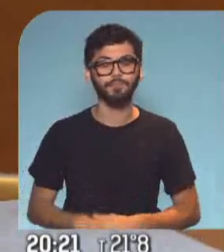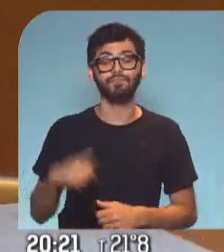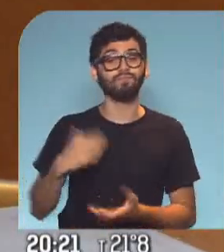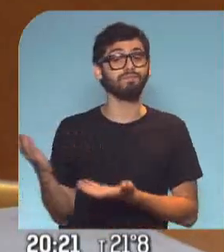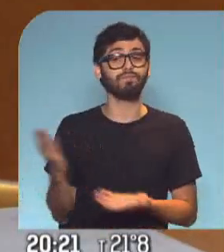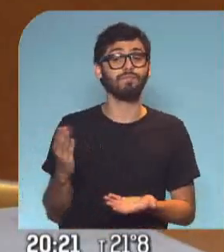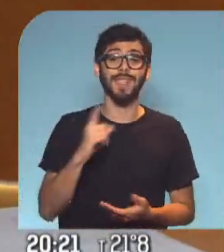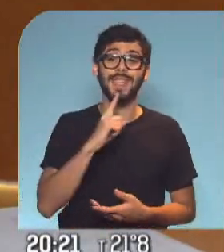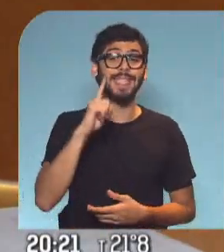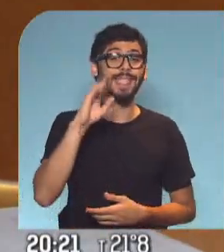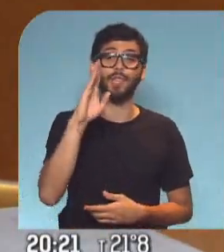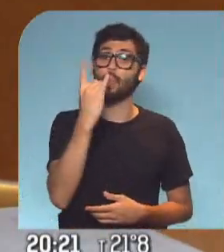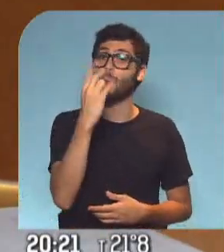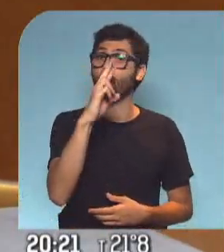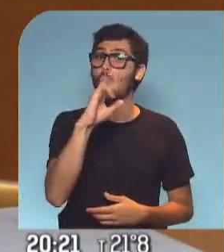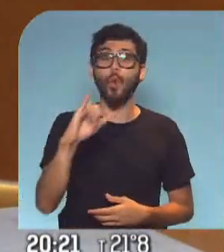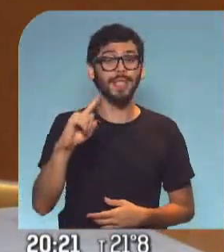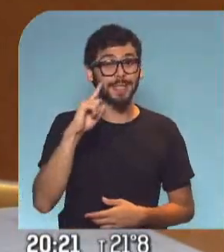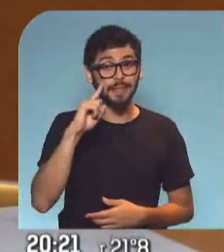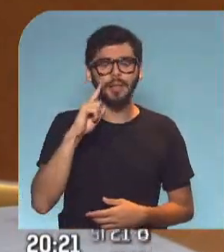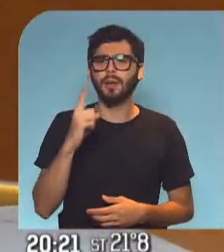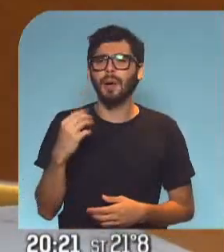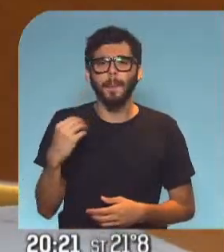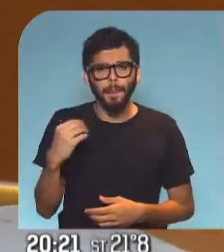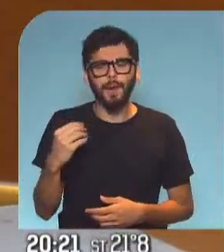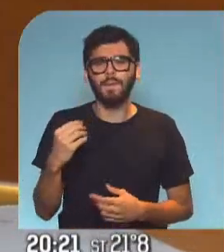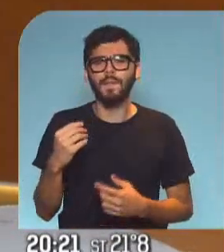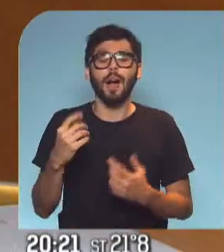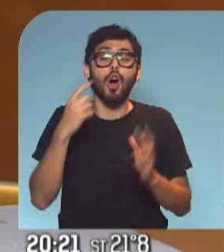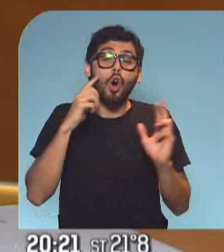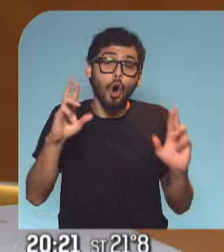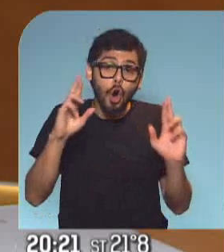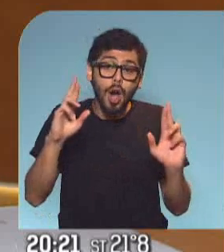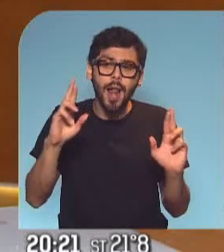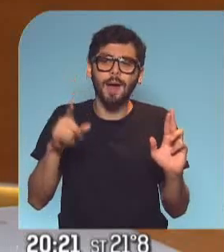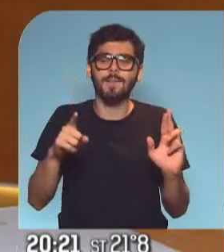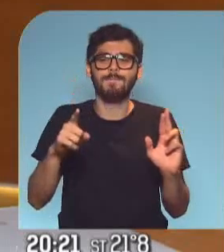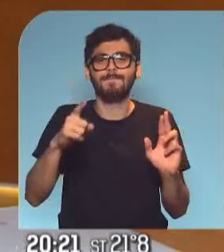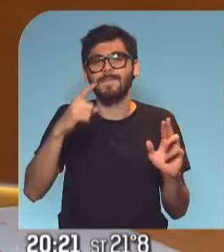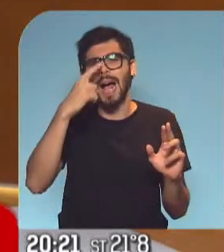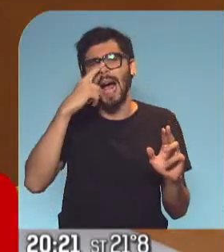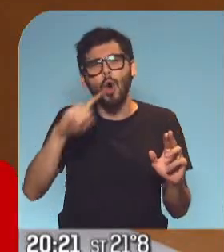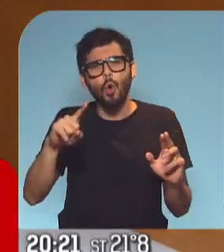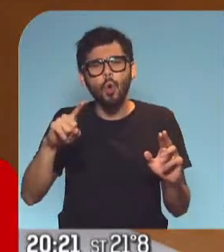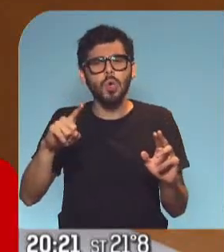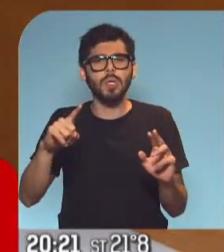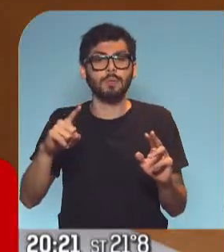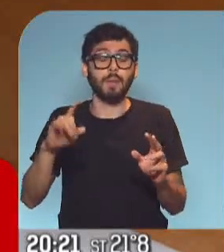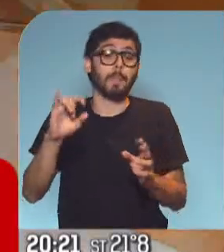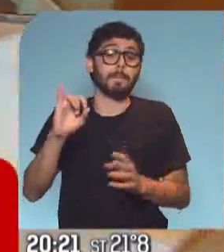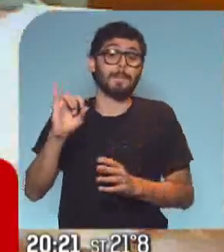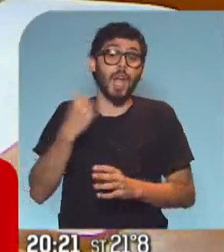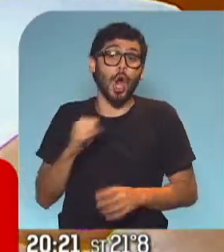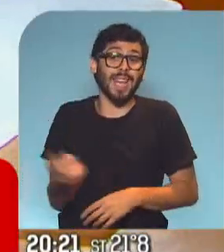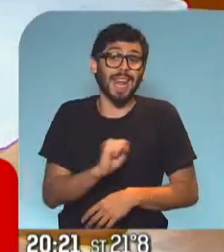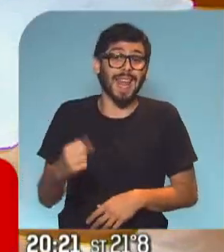A Pablo Tiburci para hablar de lo que ojalá haya sido la última operación, la última complicación del mejor tenista argentino.